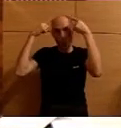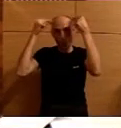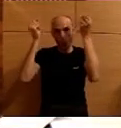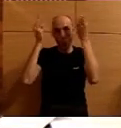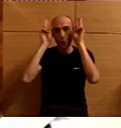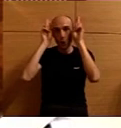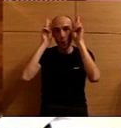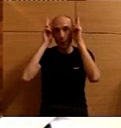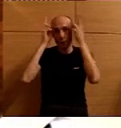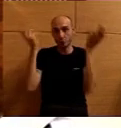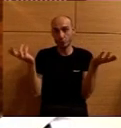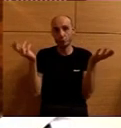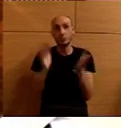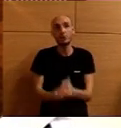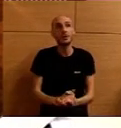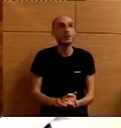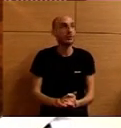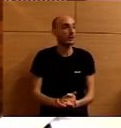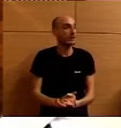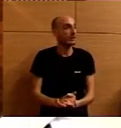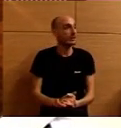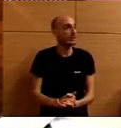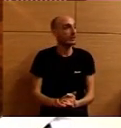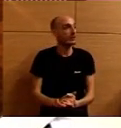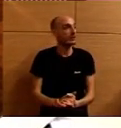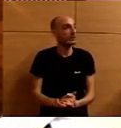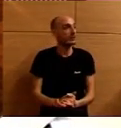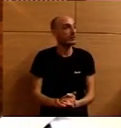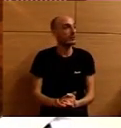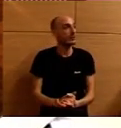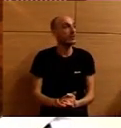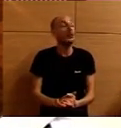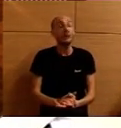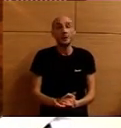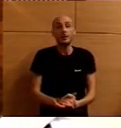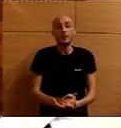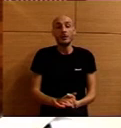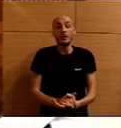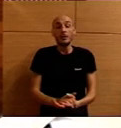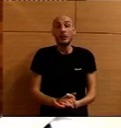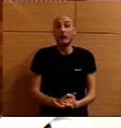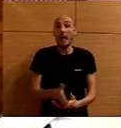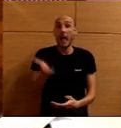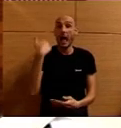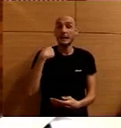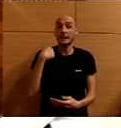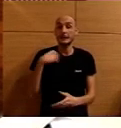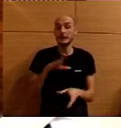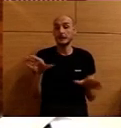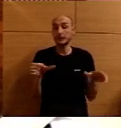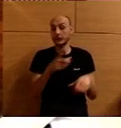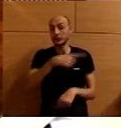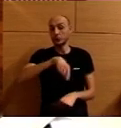Cuando ustedes estaban en la oposición, eran los más sensibles. Cuando